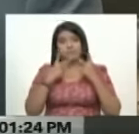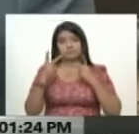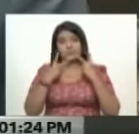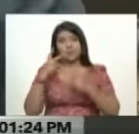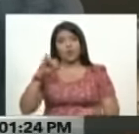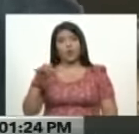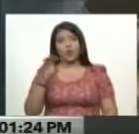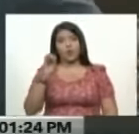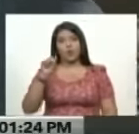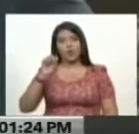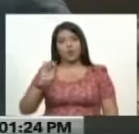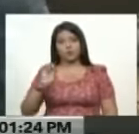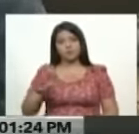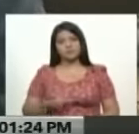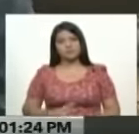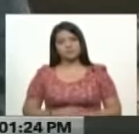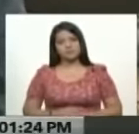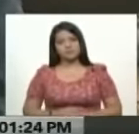Cartaya.